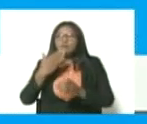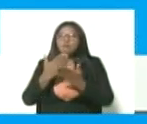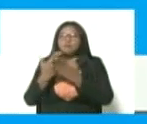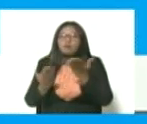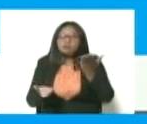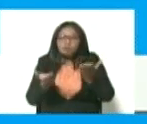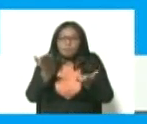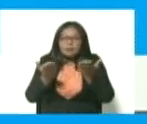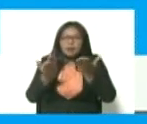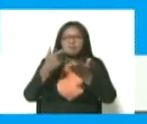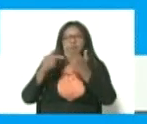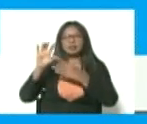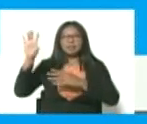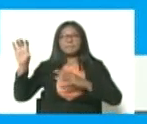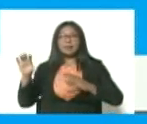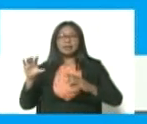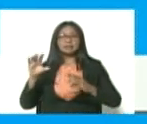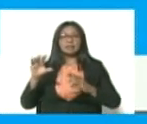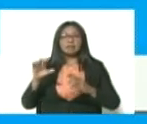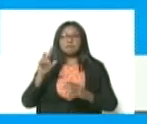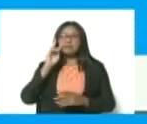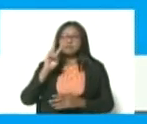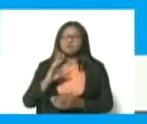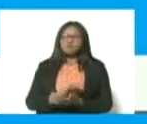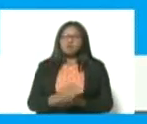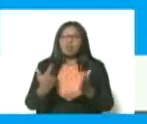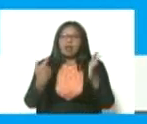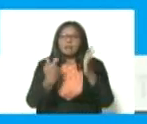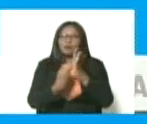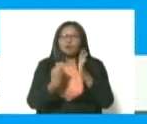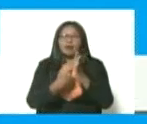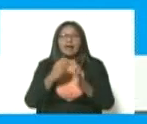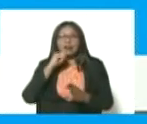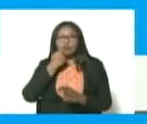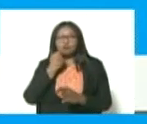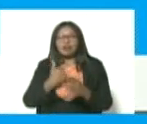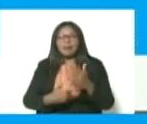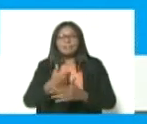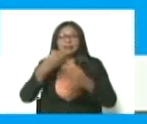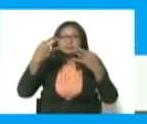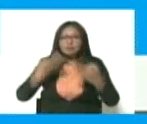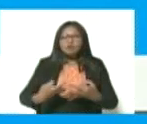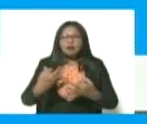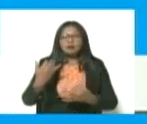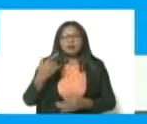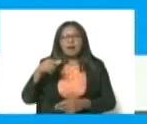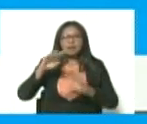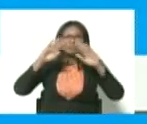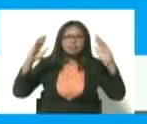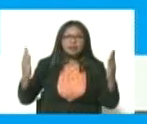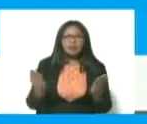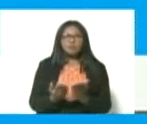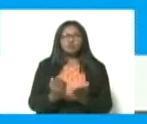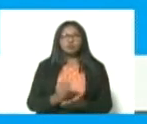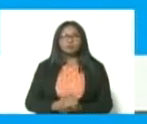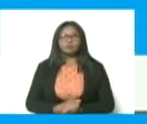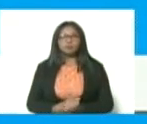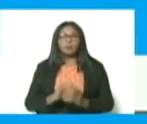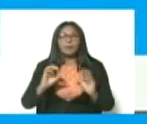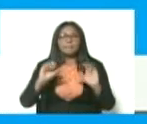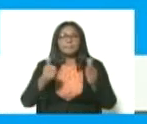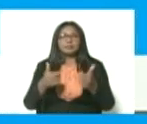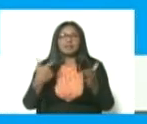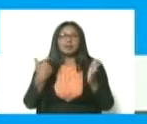comparado con otros países y sin lugar a duda la Sputnik V es la vacuna más segura del mundo. Vamos a empezar a